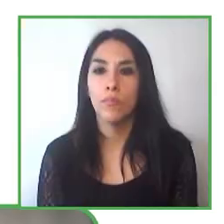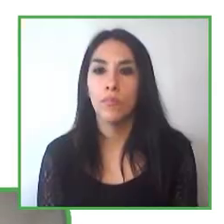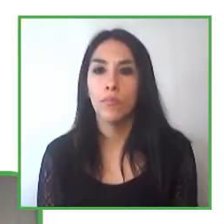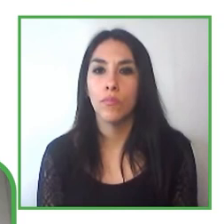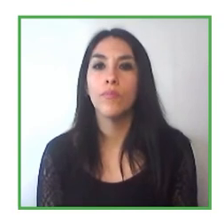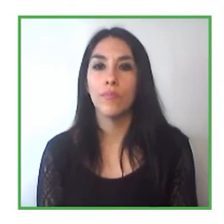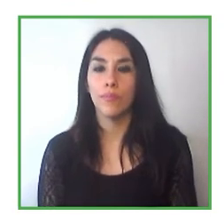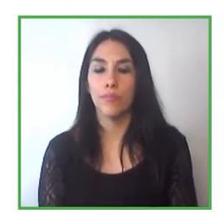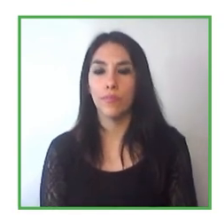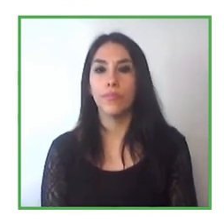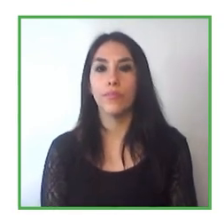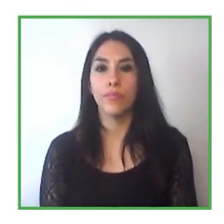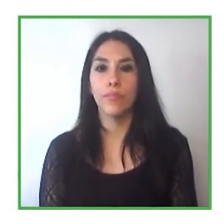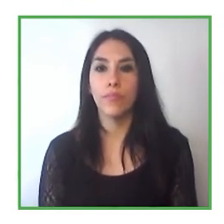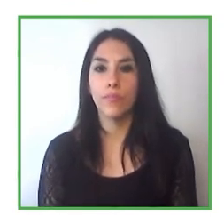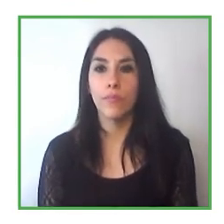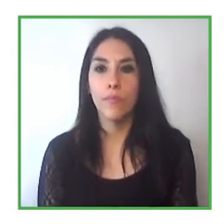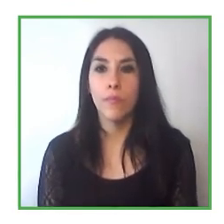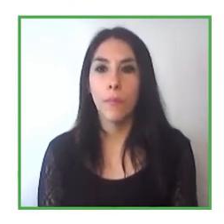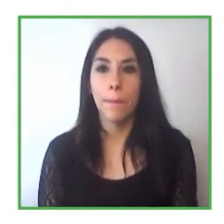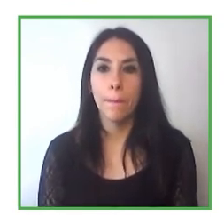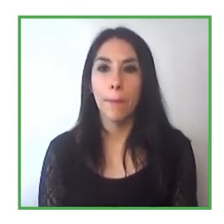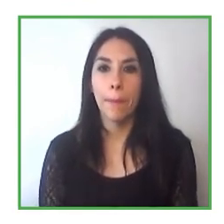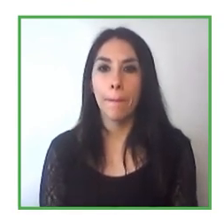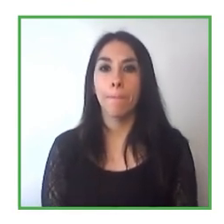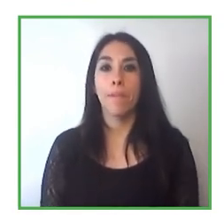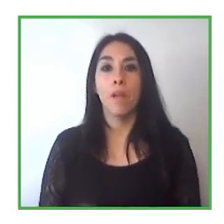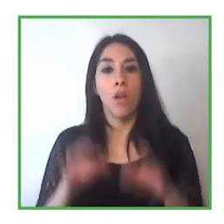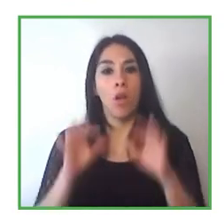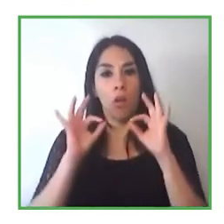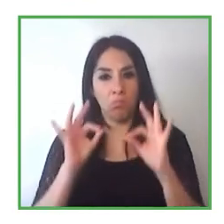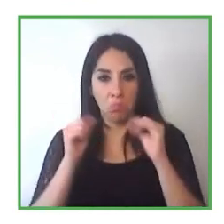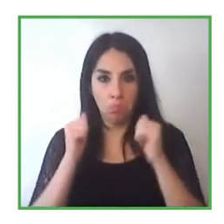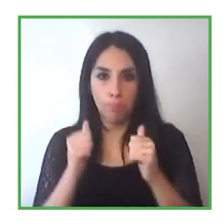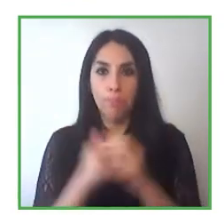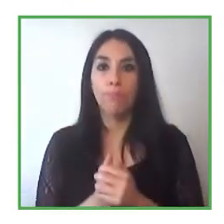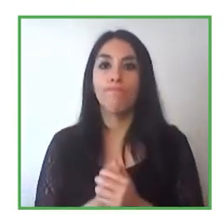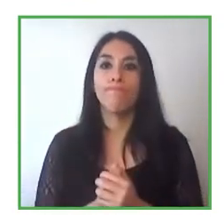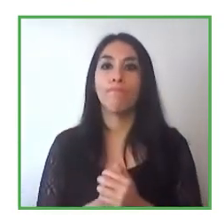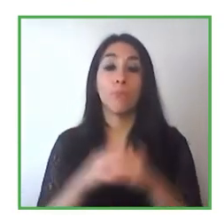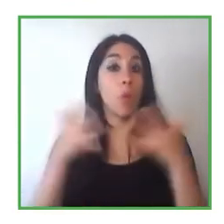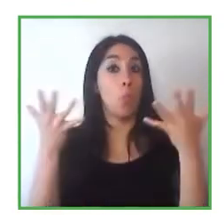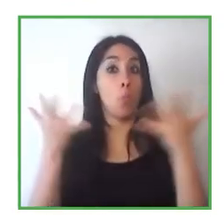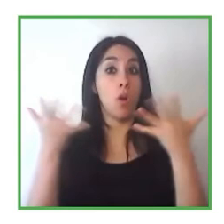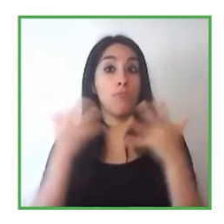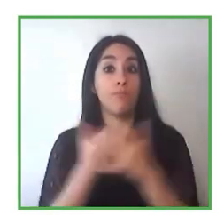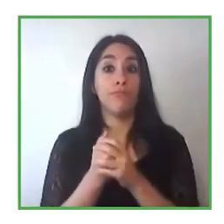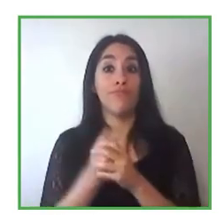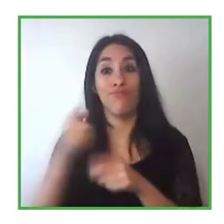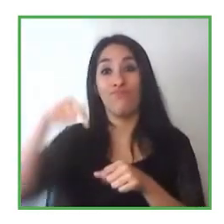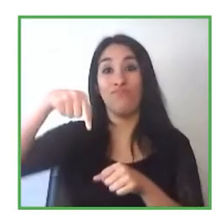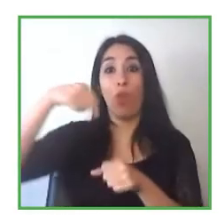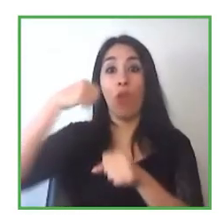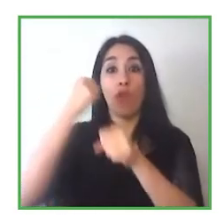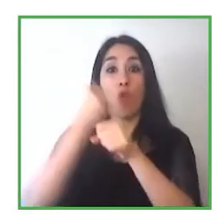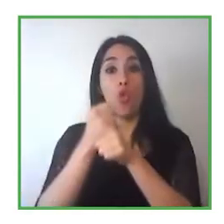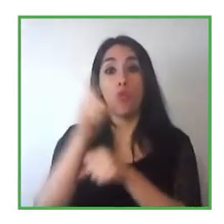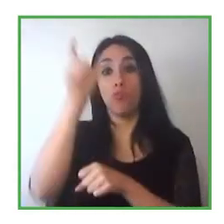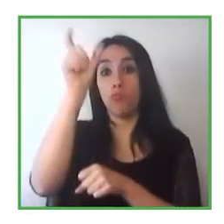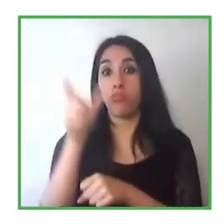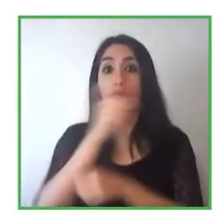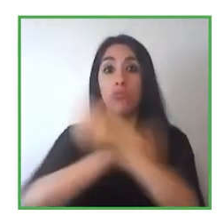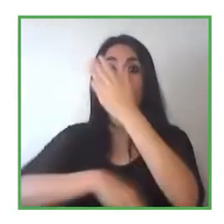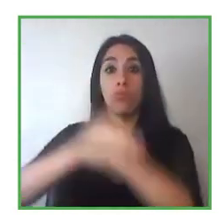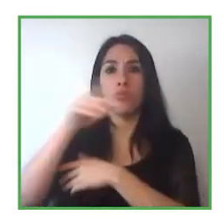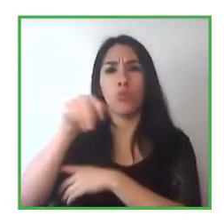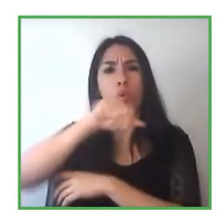Bien, de hecho, conseguir o garantizar que la inserción sea real, yo diría que, es un tema de concepto.